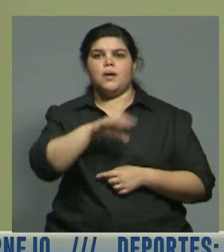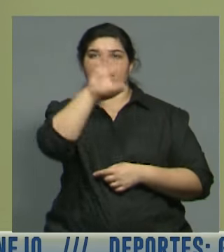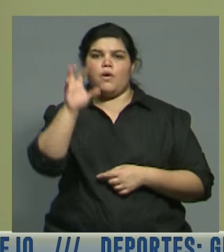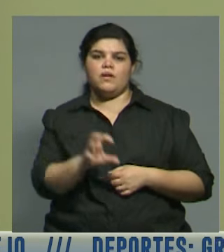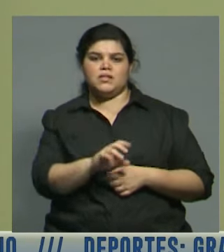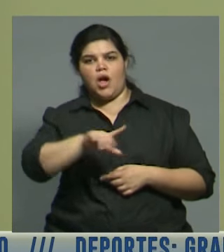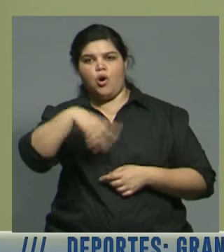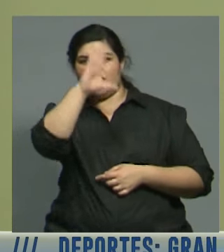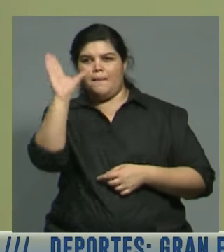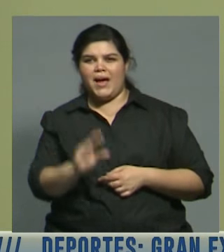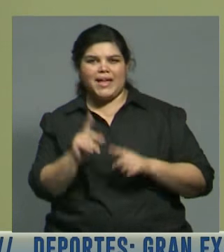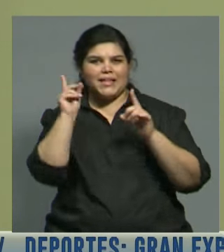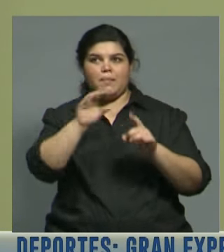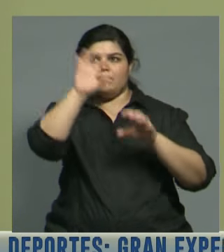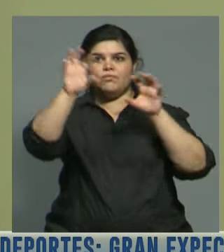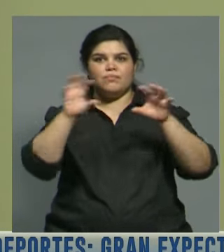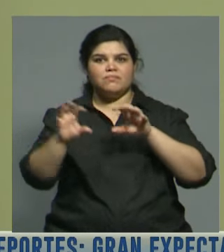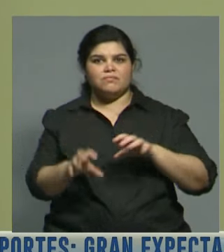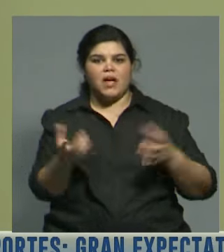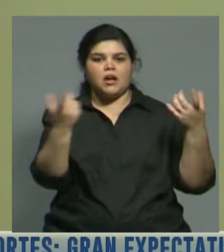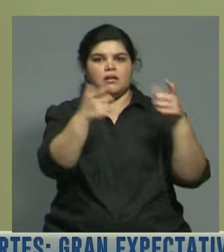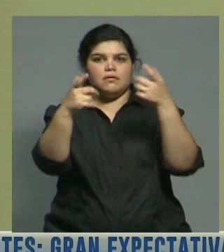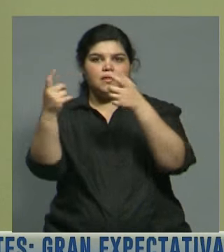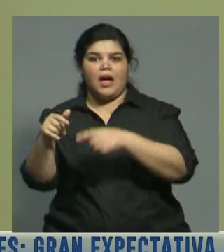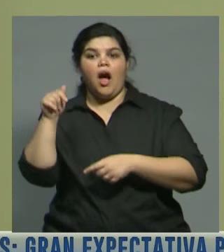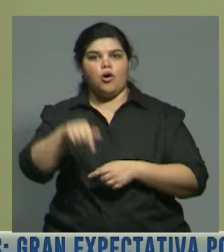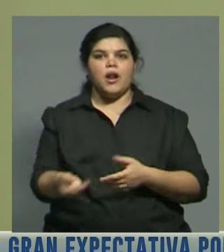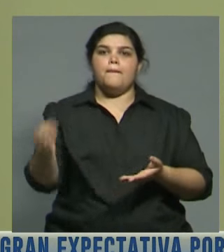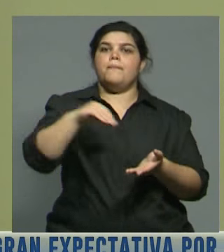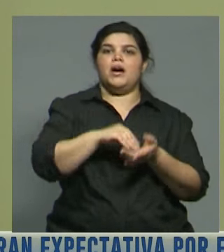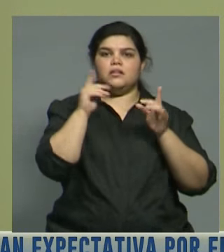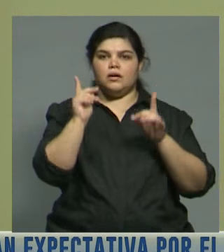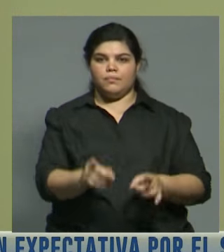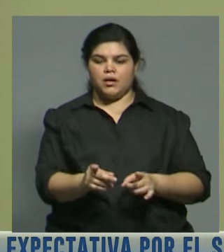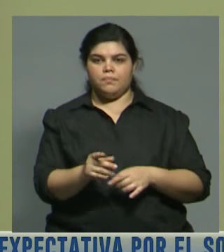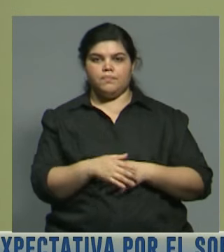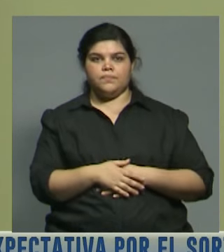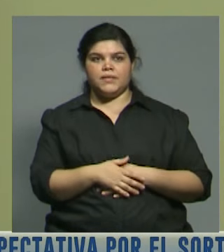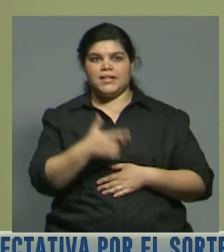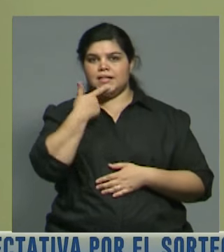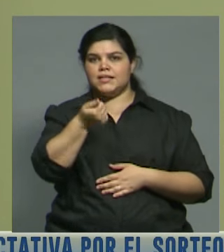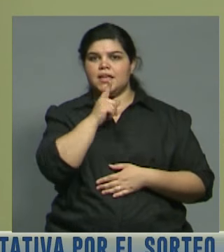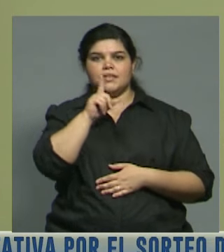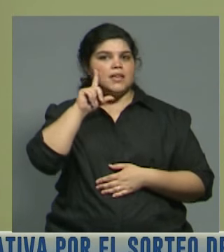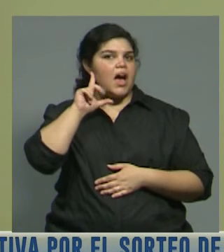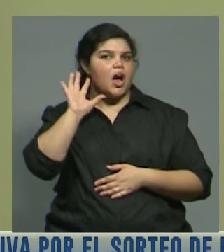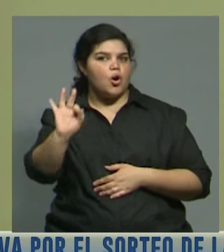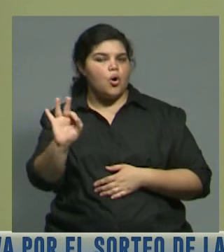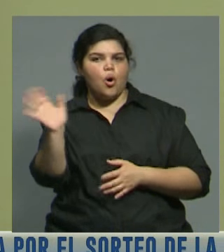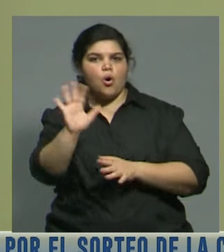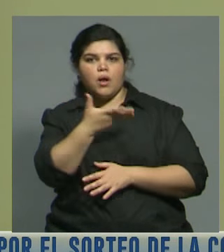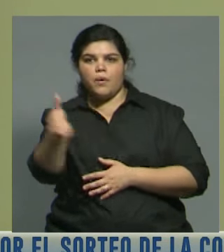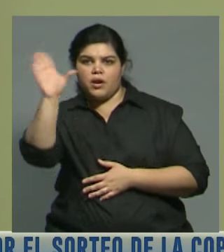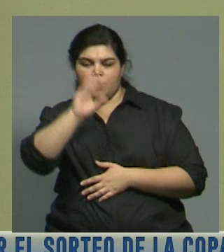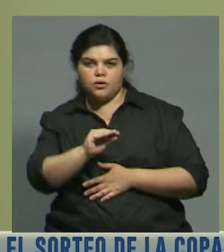del país, y hoy ha tenido un poco más de éxito la convocatoria aquí en nuestra provincia. Santiago, te escuchamos, buenas noches. Hola